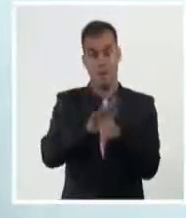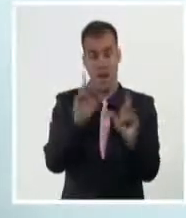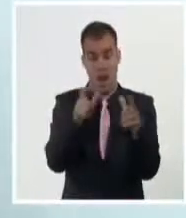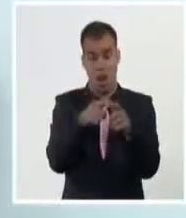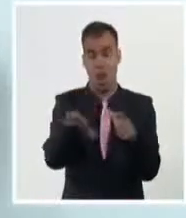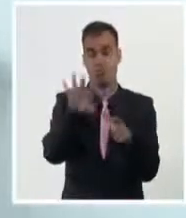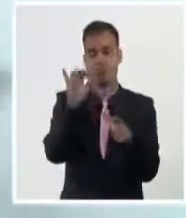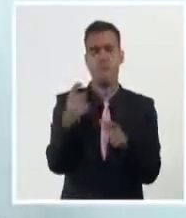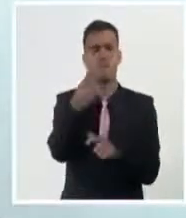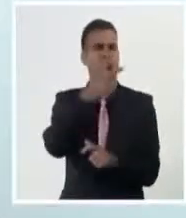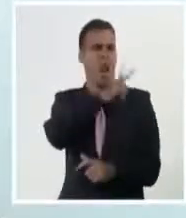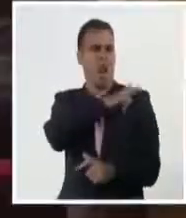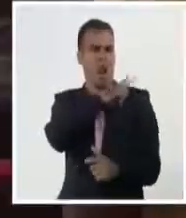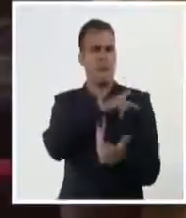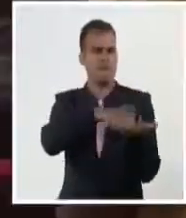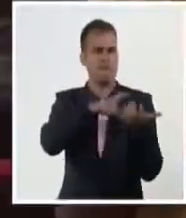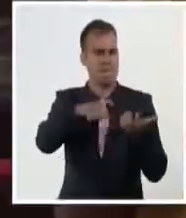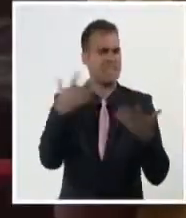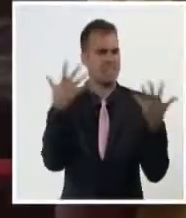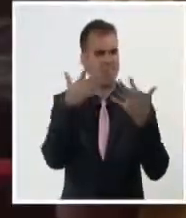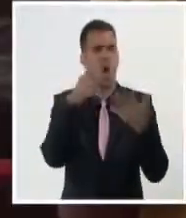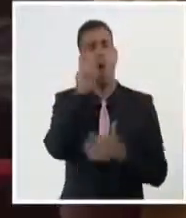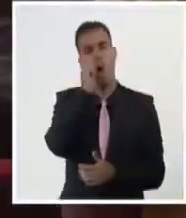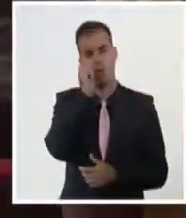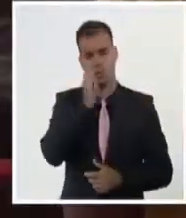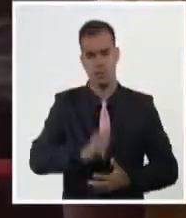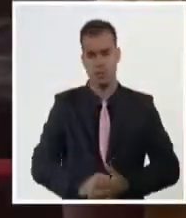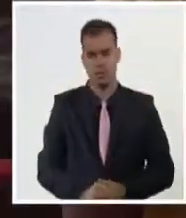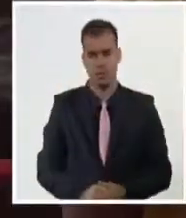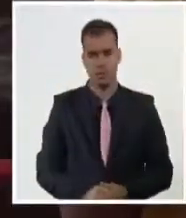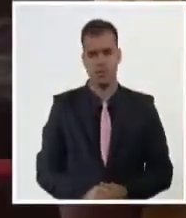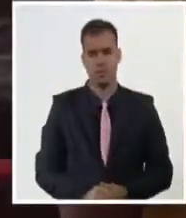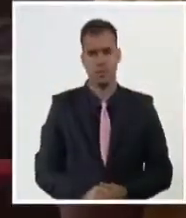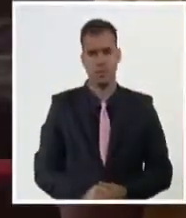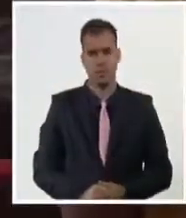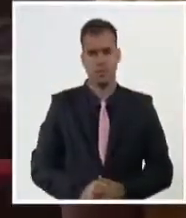secretario a Yosvani Cañete Vega. Héctor Martínez, Sistema Informativo de la Televisión.